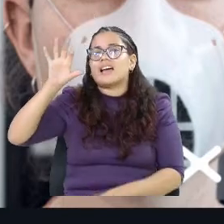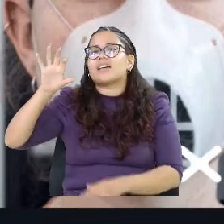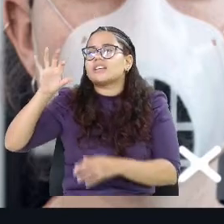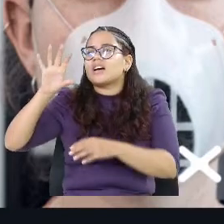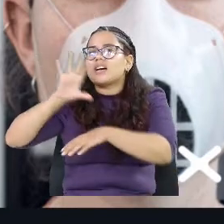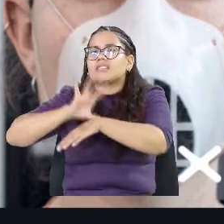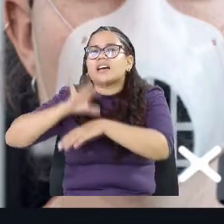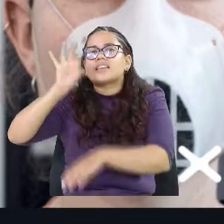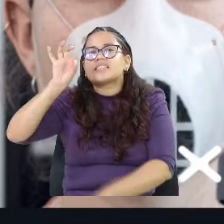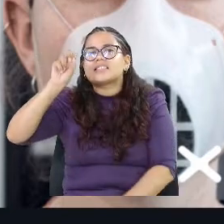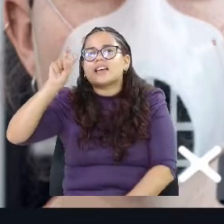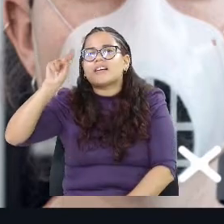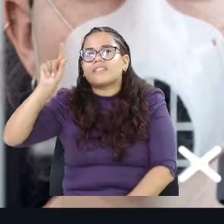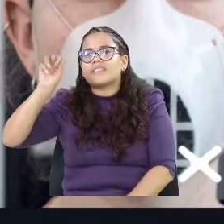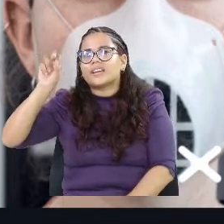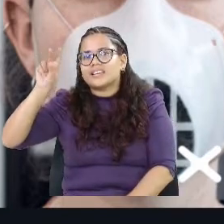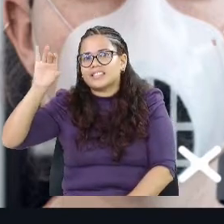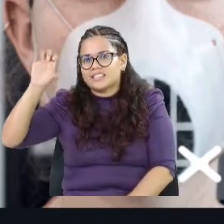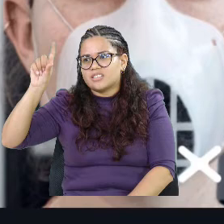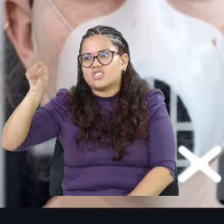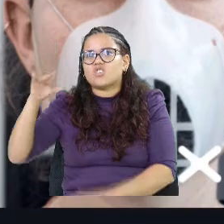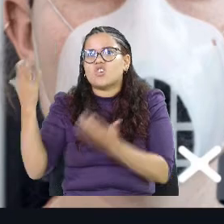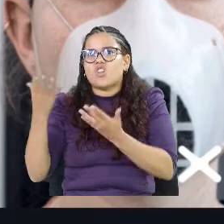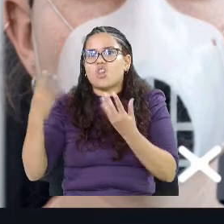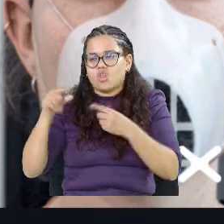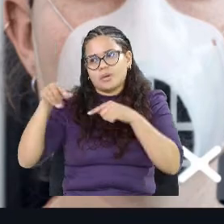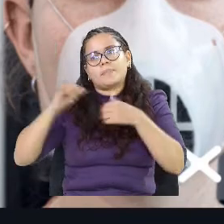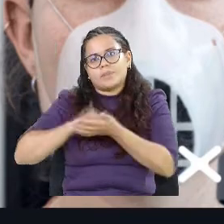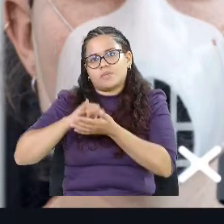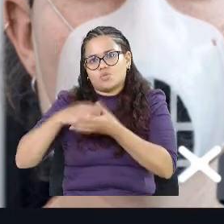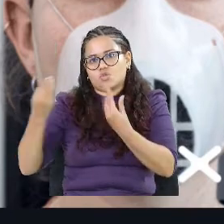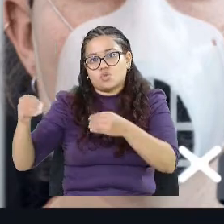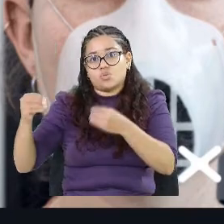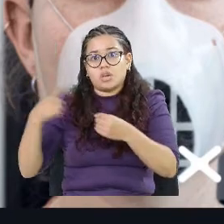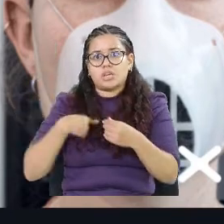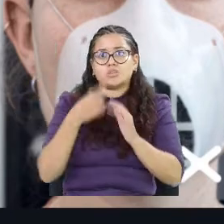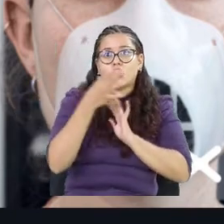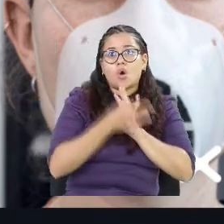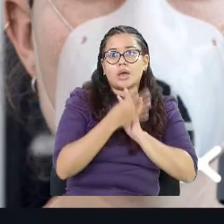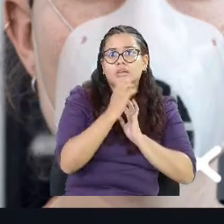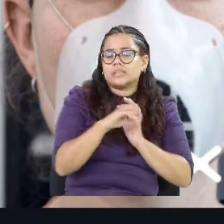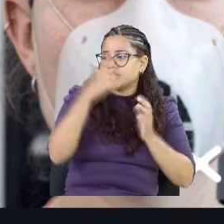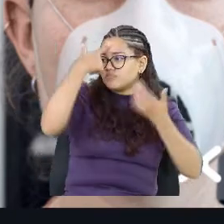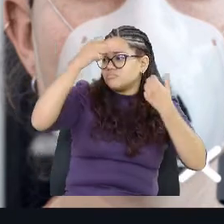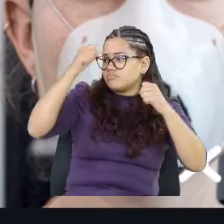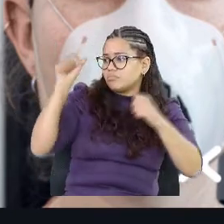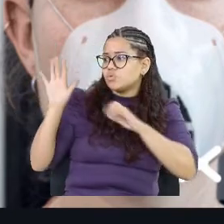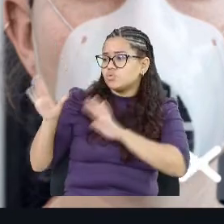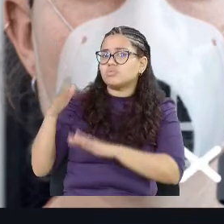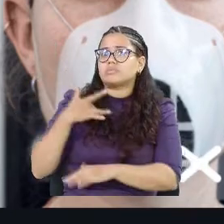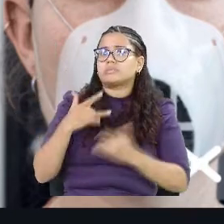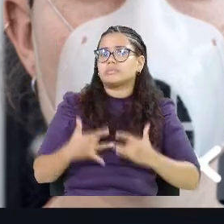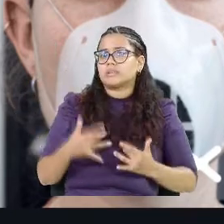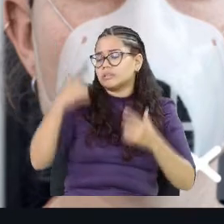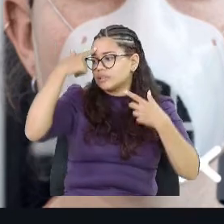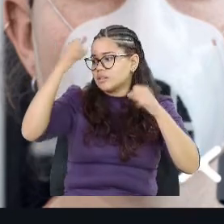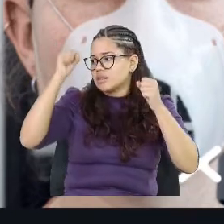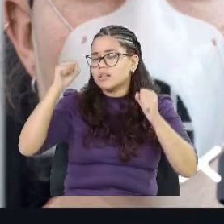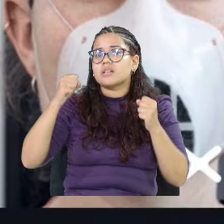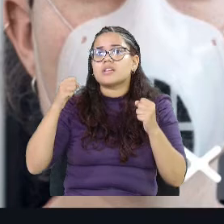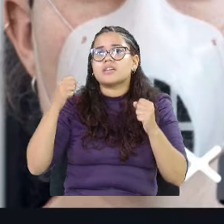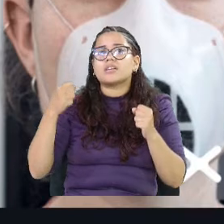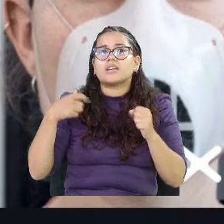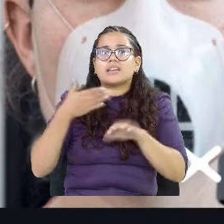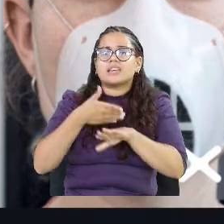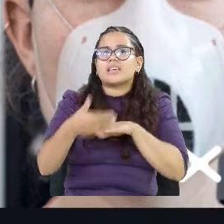Y pues yo como su esposo me preocupaba mucho por su salud y recibí